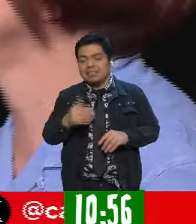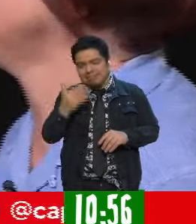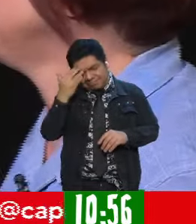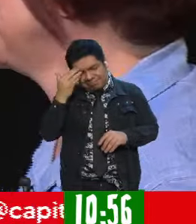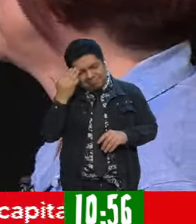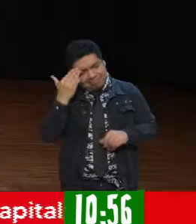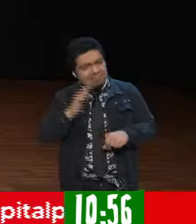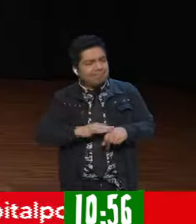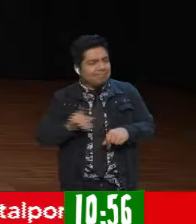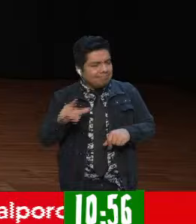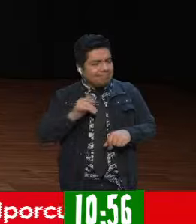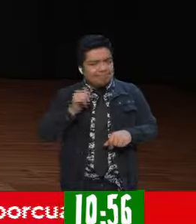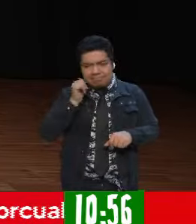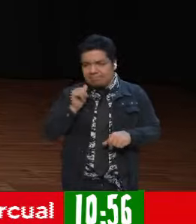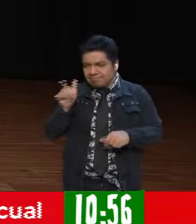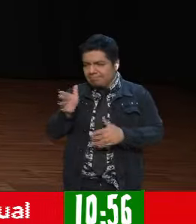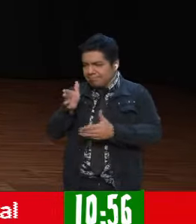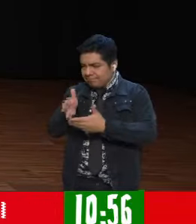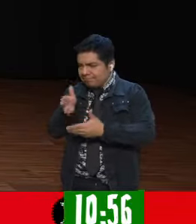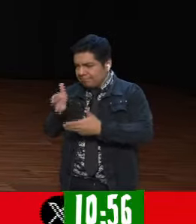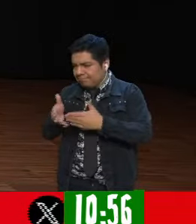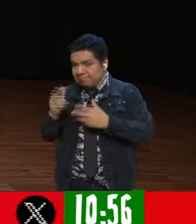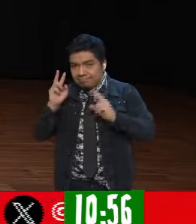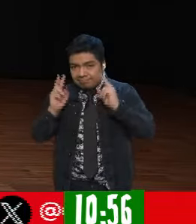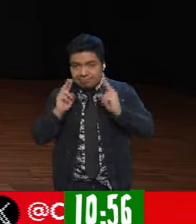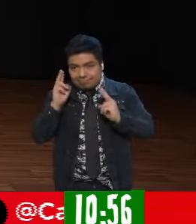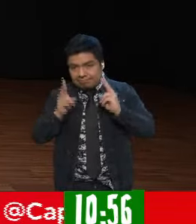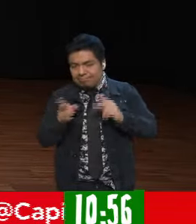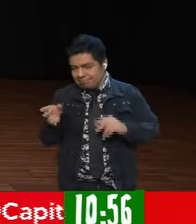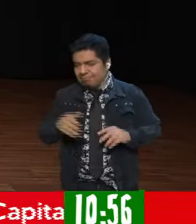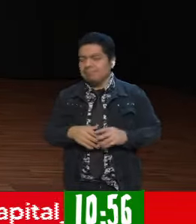memoria. Sí, cada rato regreso allá la... Bueno, también te la vives allá.